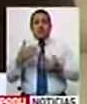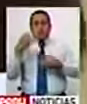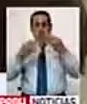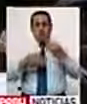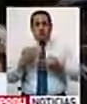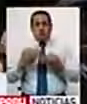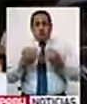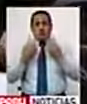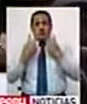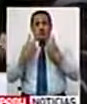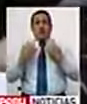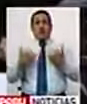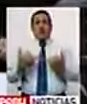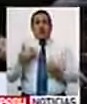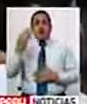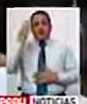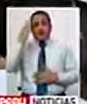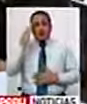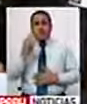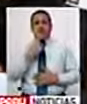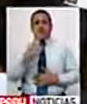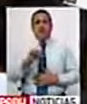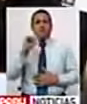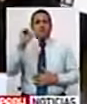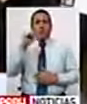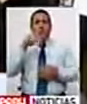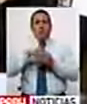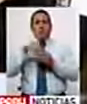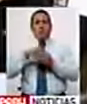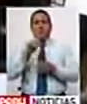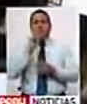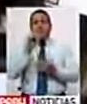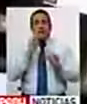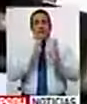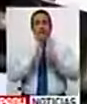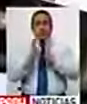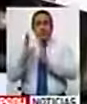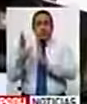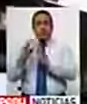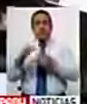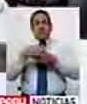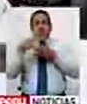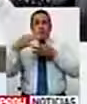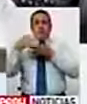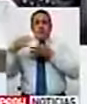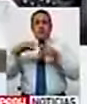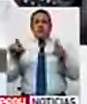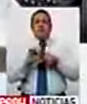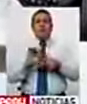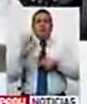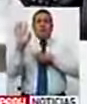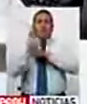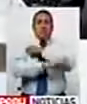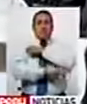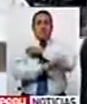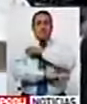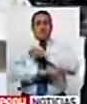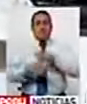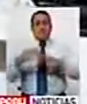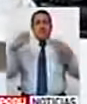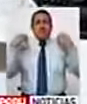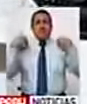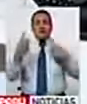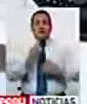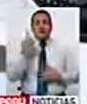y observadas, teniendo en cuenta que son pocos los votos que faltan procesar, tanto de provincias como del exterior. Según la